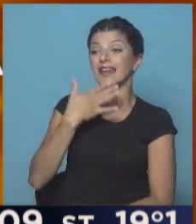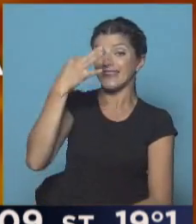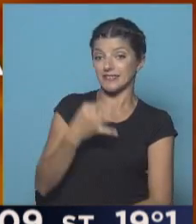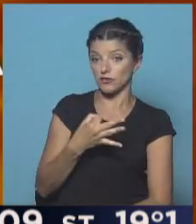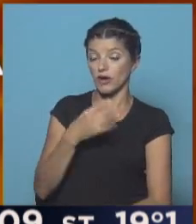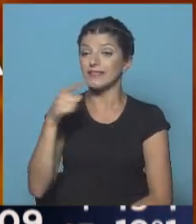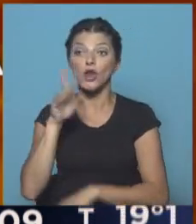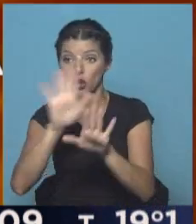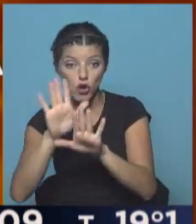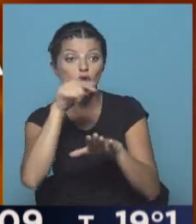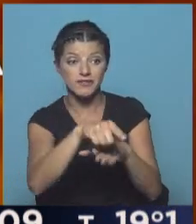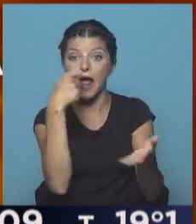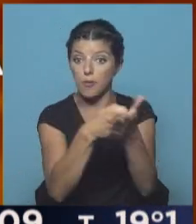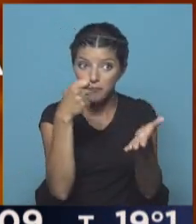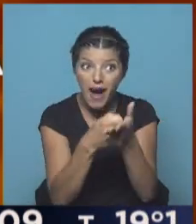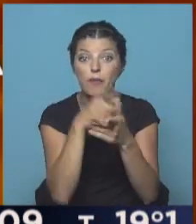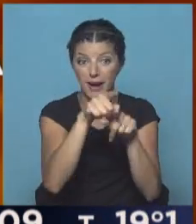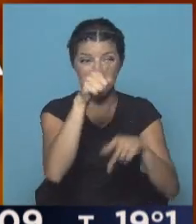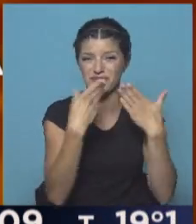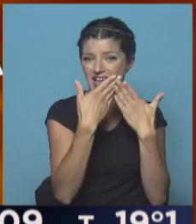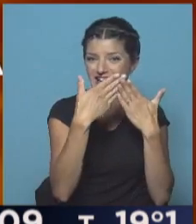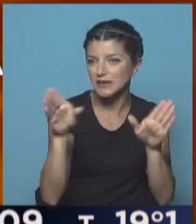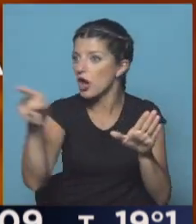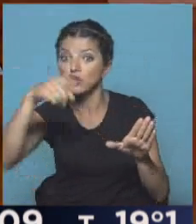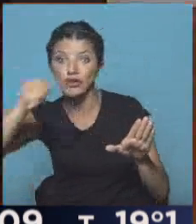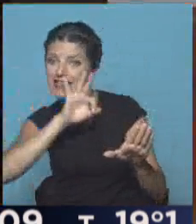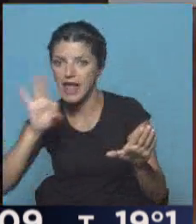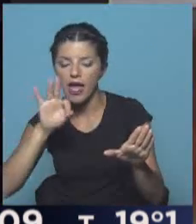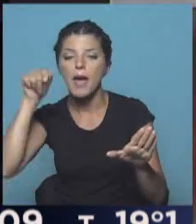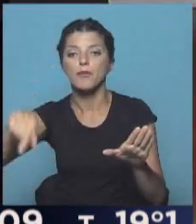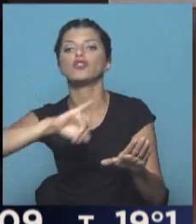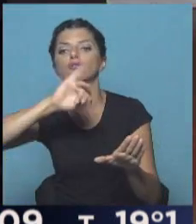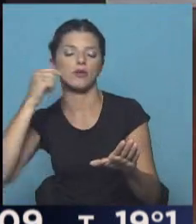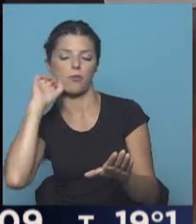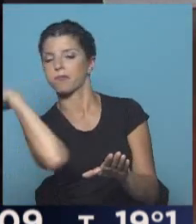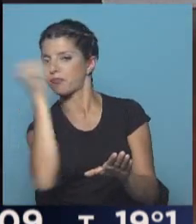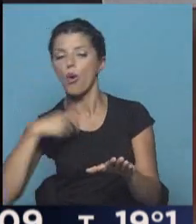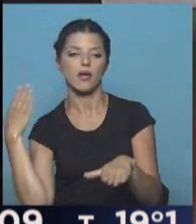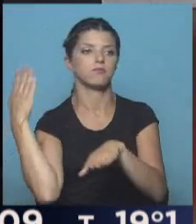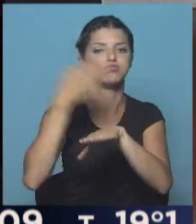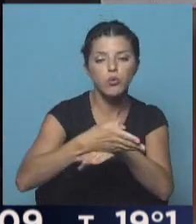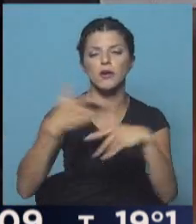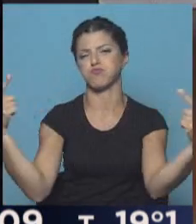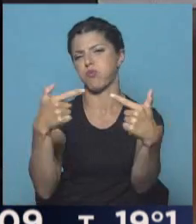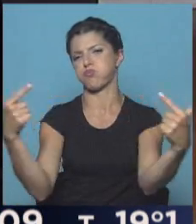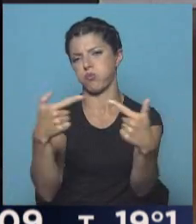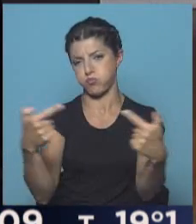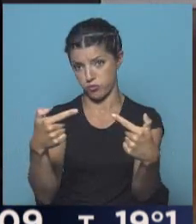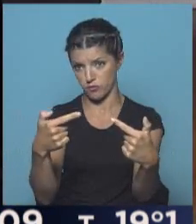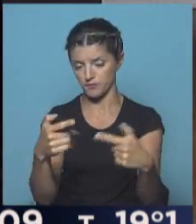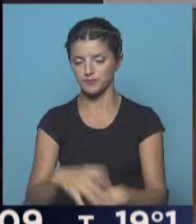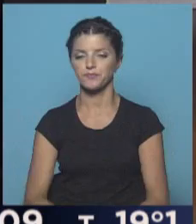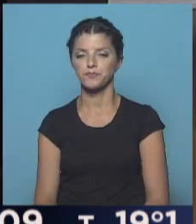no entorpecer el pago de rescate y se tirotearon con parte de la banda. Mientras tanto,